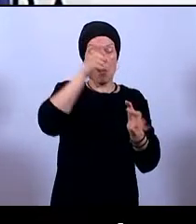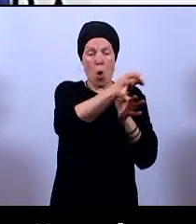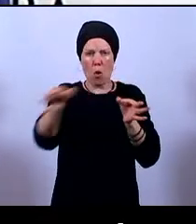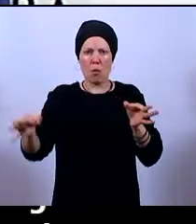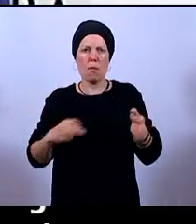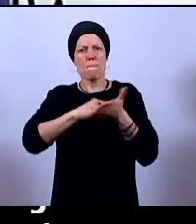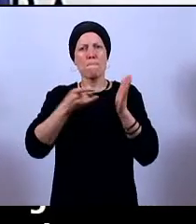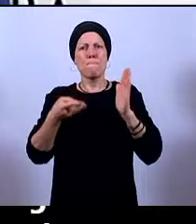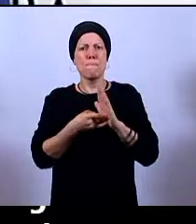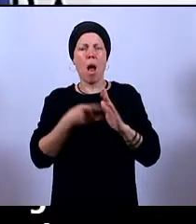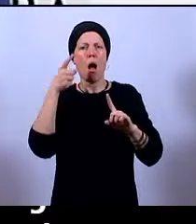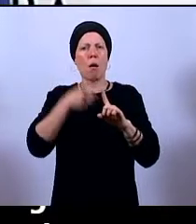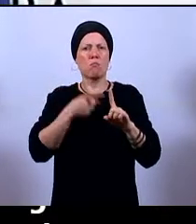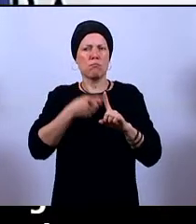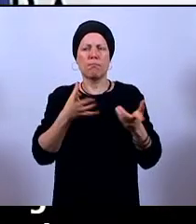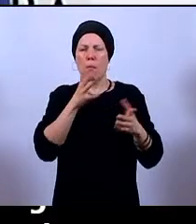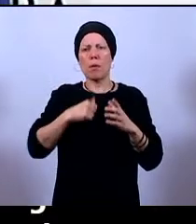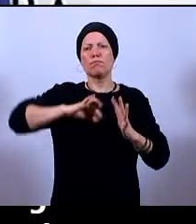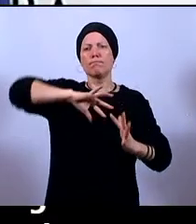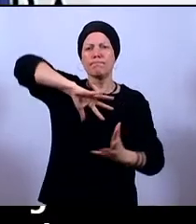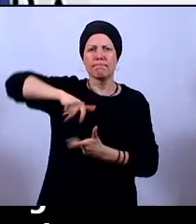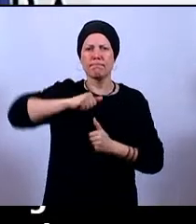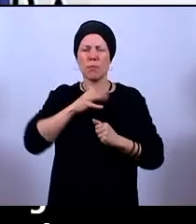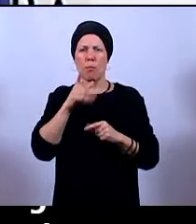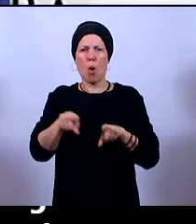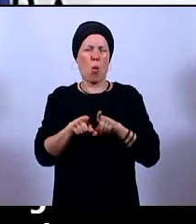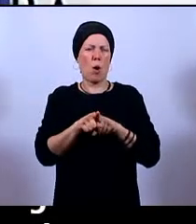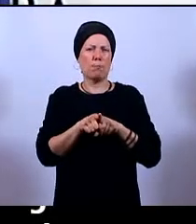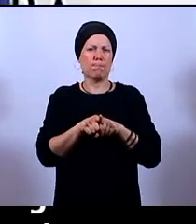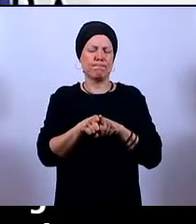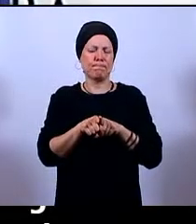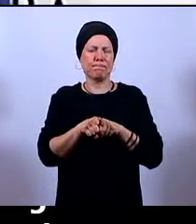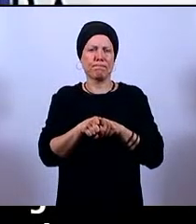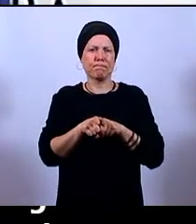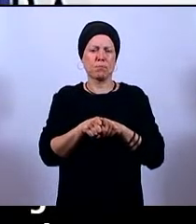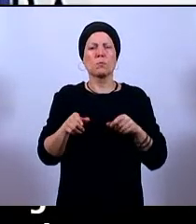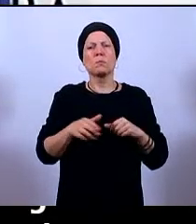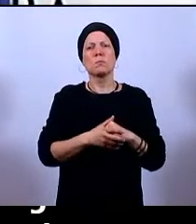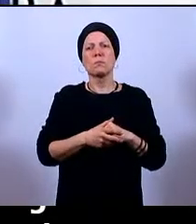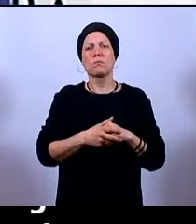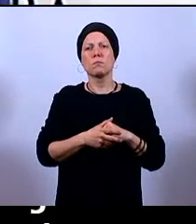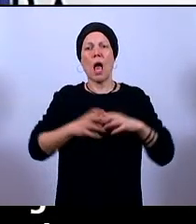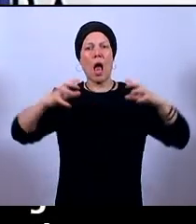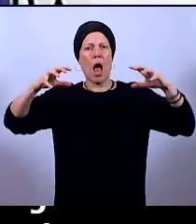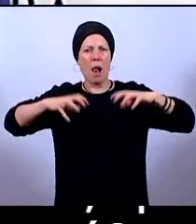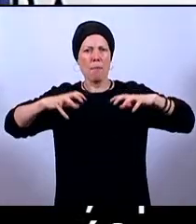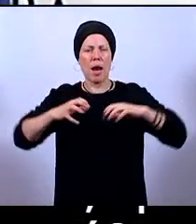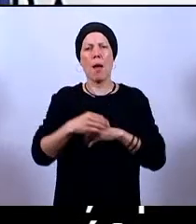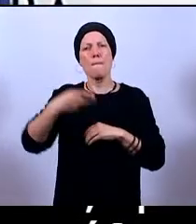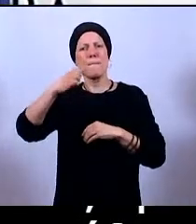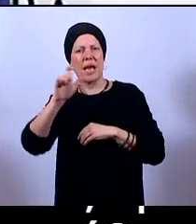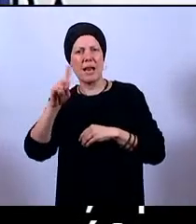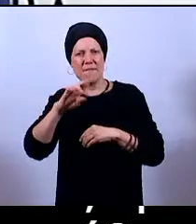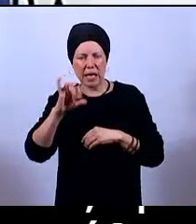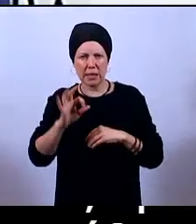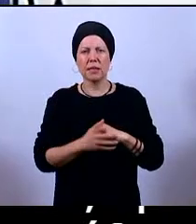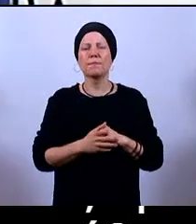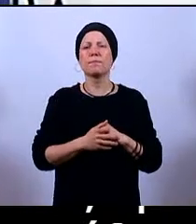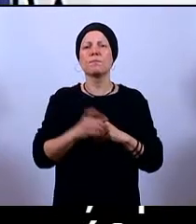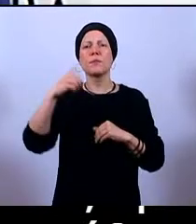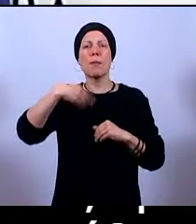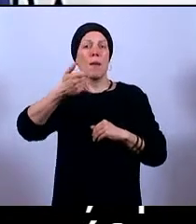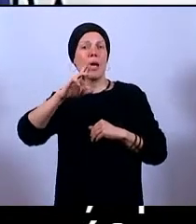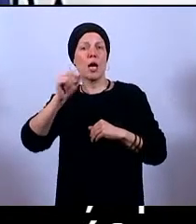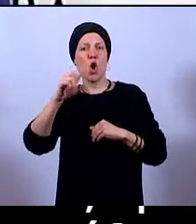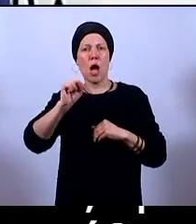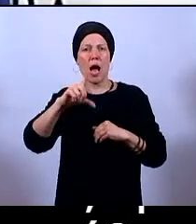de aplicación al ámbito geográfico delimitado por los términos municipales de Almaraz, Belvís de Monroy,